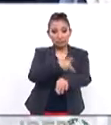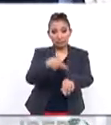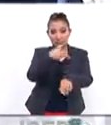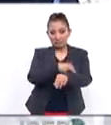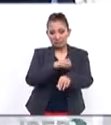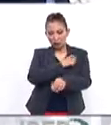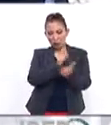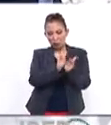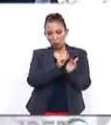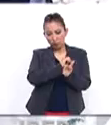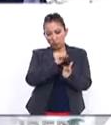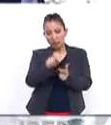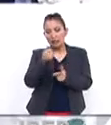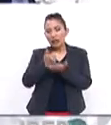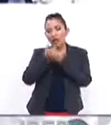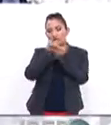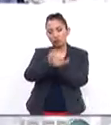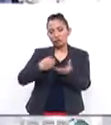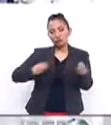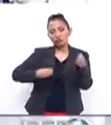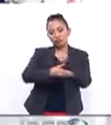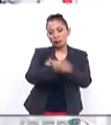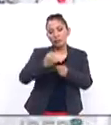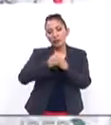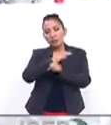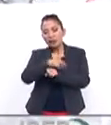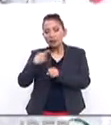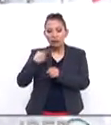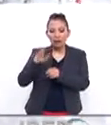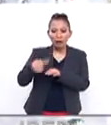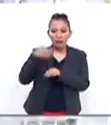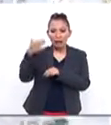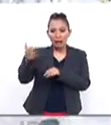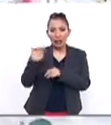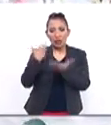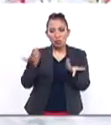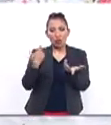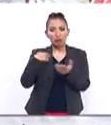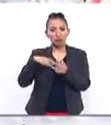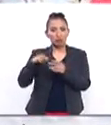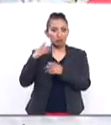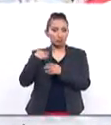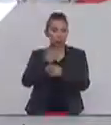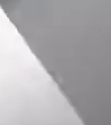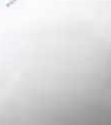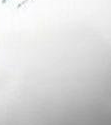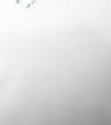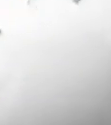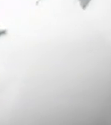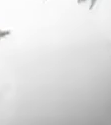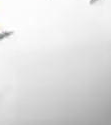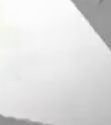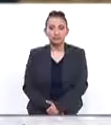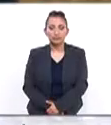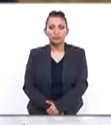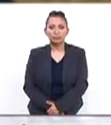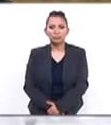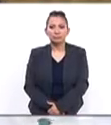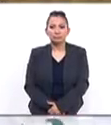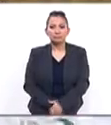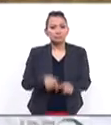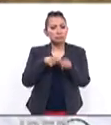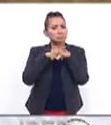procedimientos criminales y que permitirá el intercambio de información fuera de los canales diplomáticos.